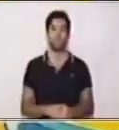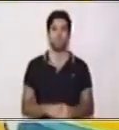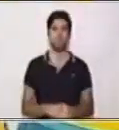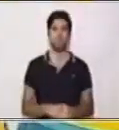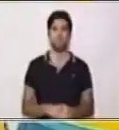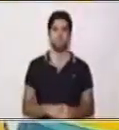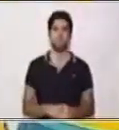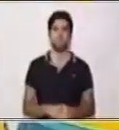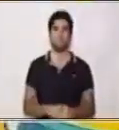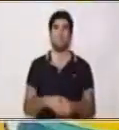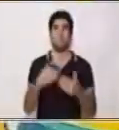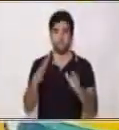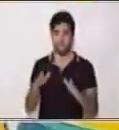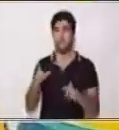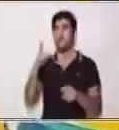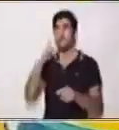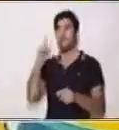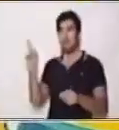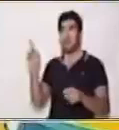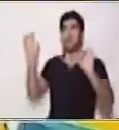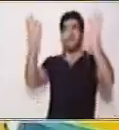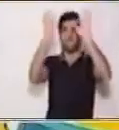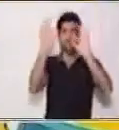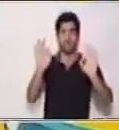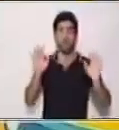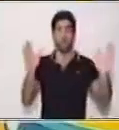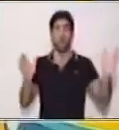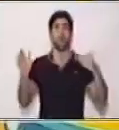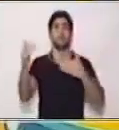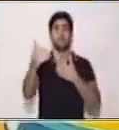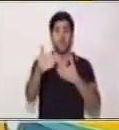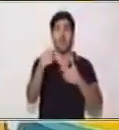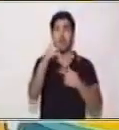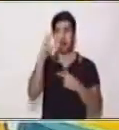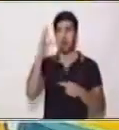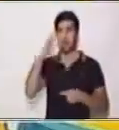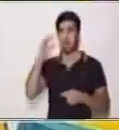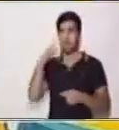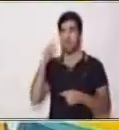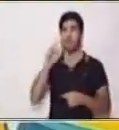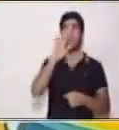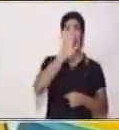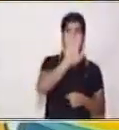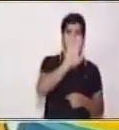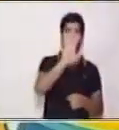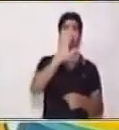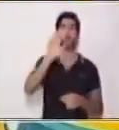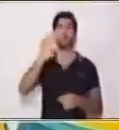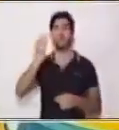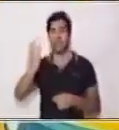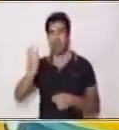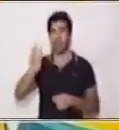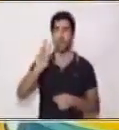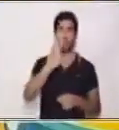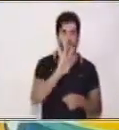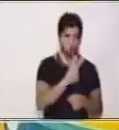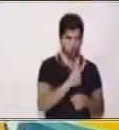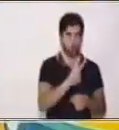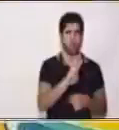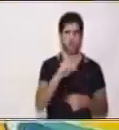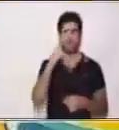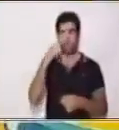almacén. Las medidas del almacén son 5 metros de largo, 3 de ancho y 2 metros de